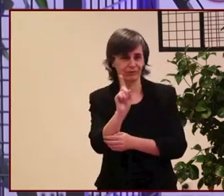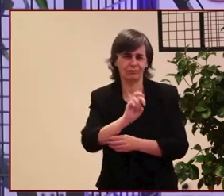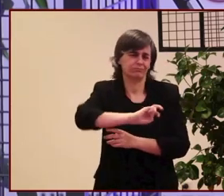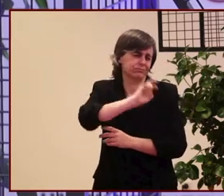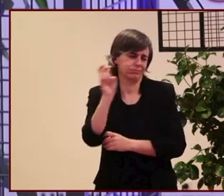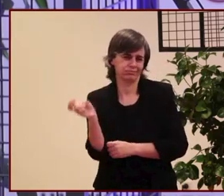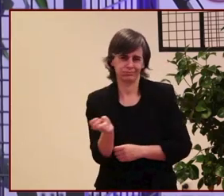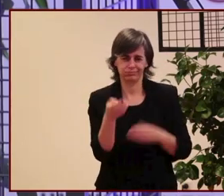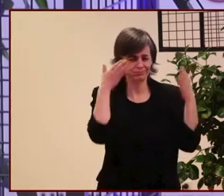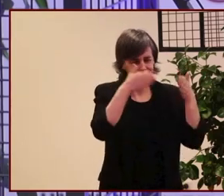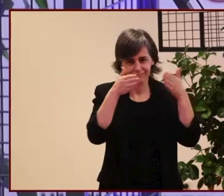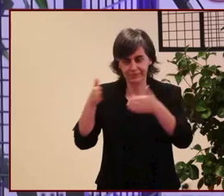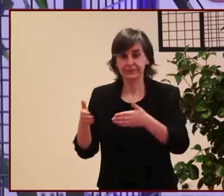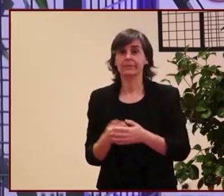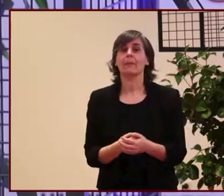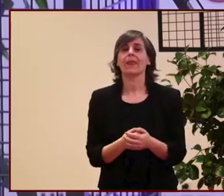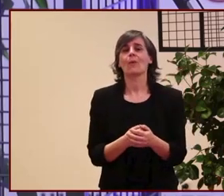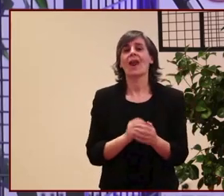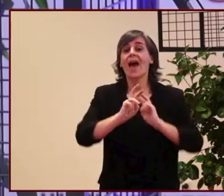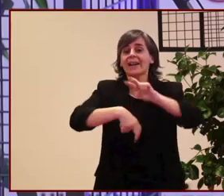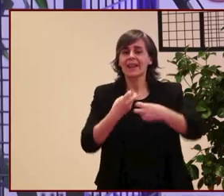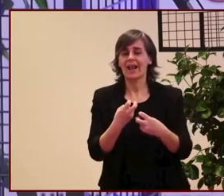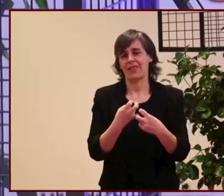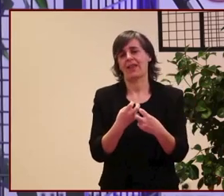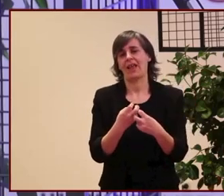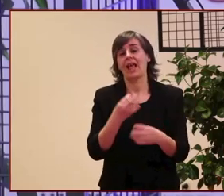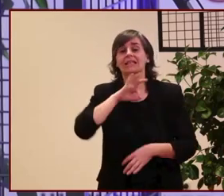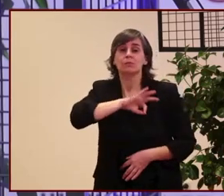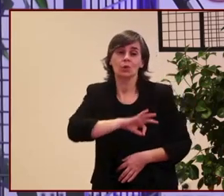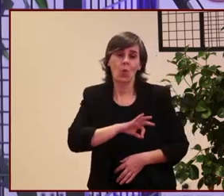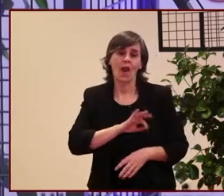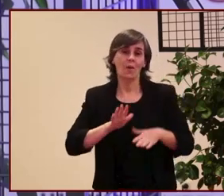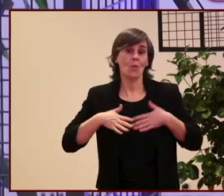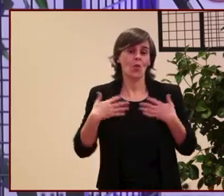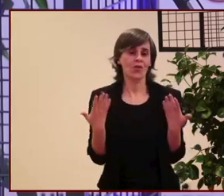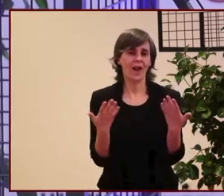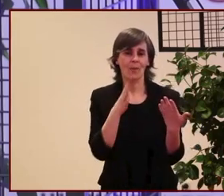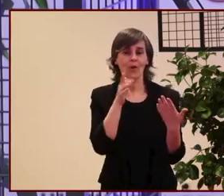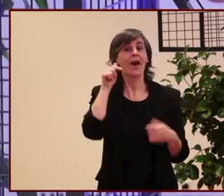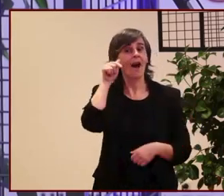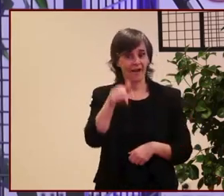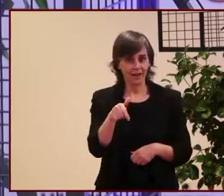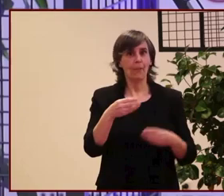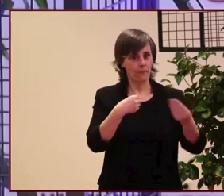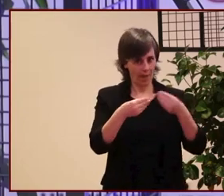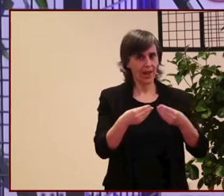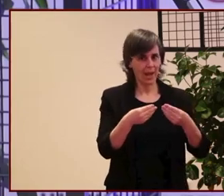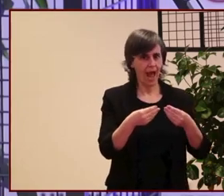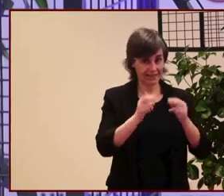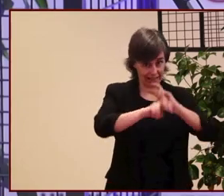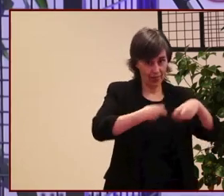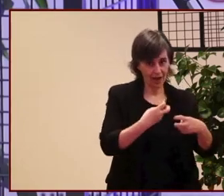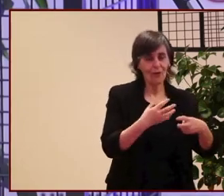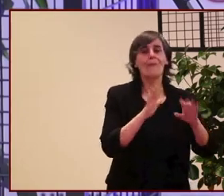reciclaje espiritual y emocional porque aquí estamos reciclando materiales pero también nos estamos reciclando